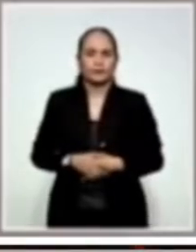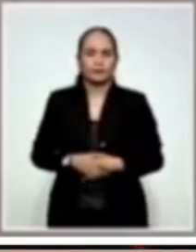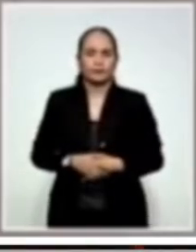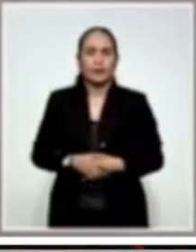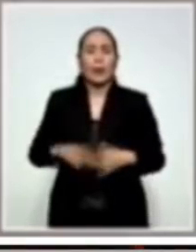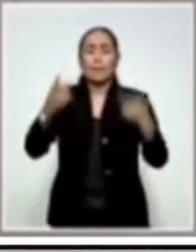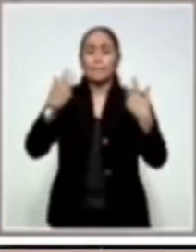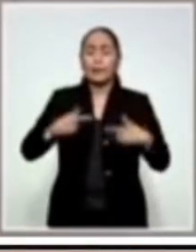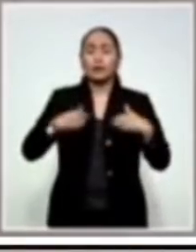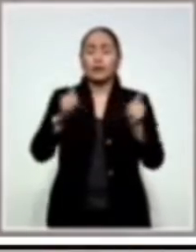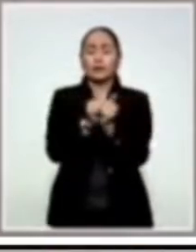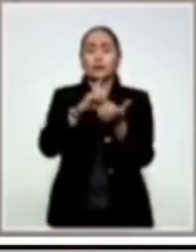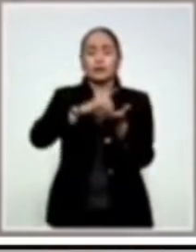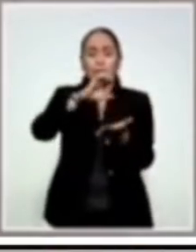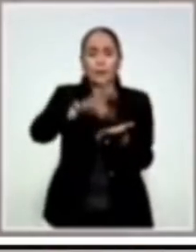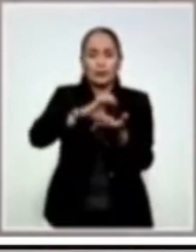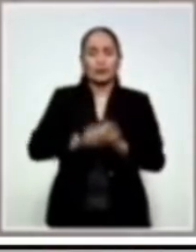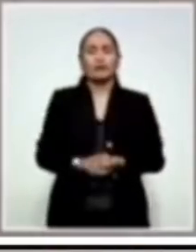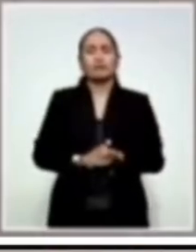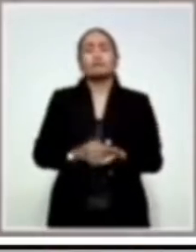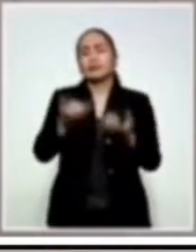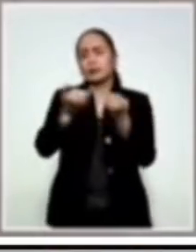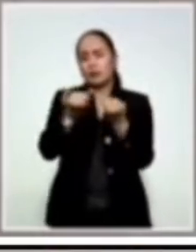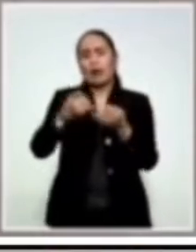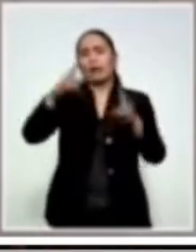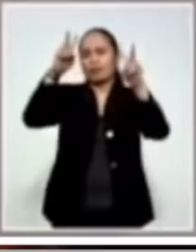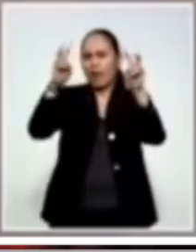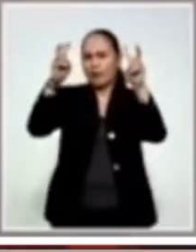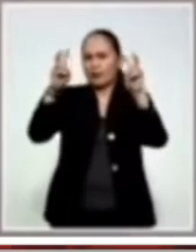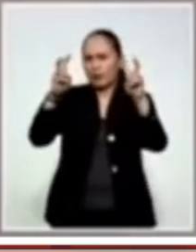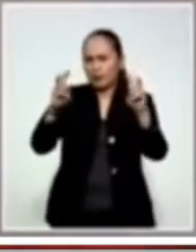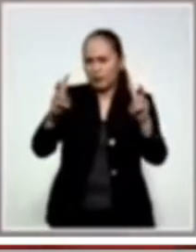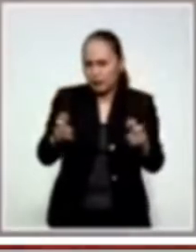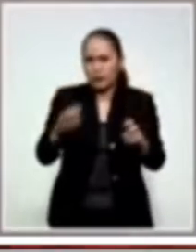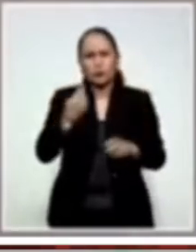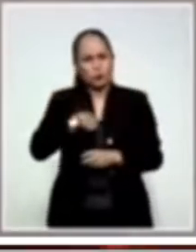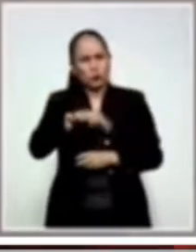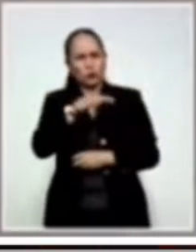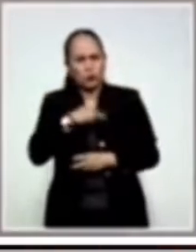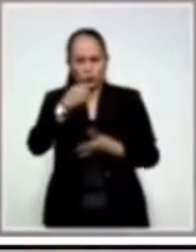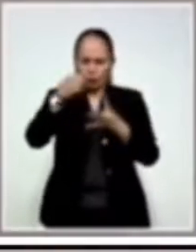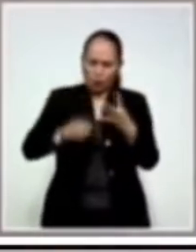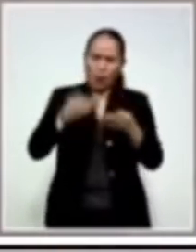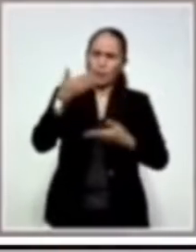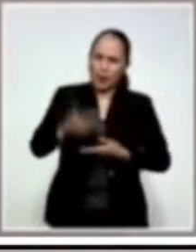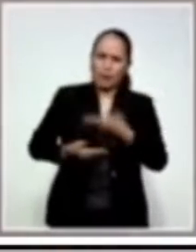de las personas con discapacidad y de tantos temas más en los que hemos venido